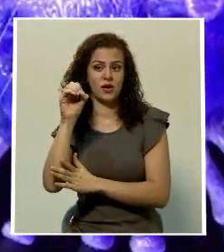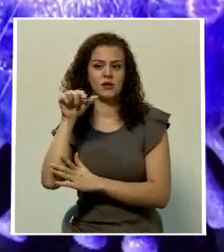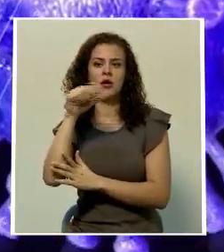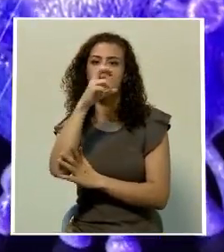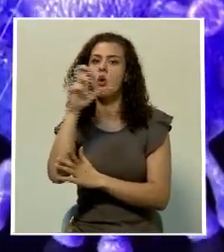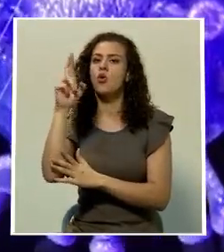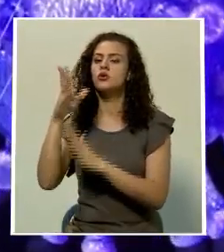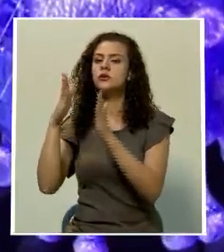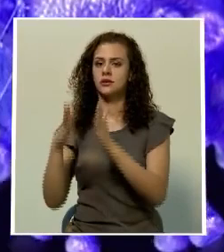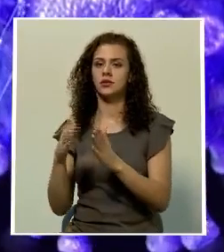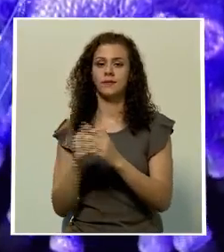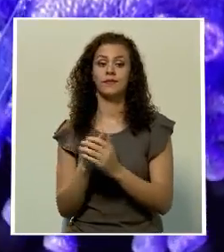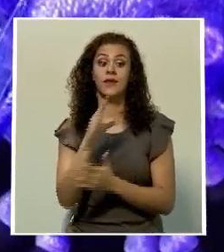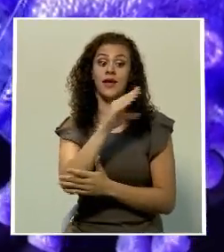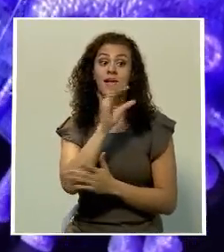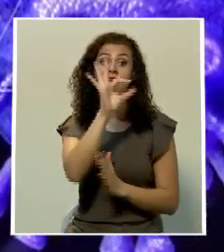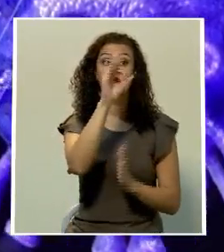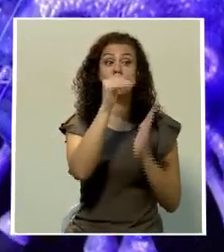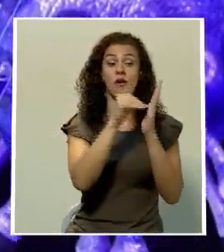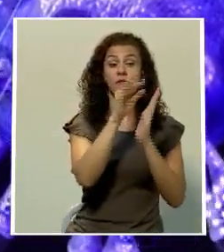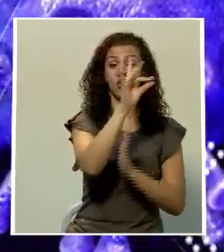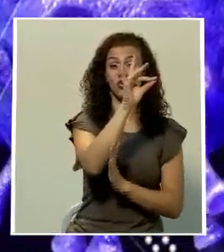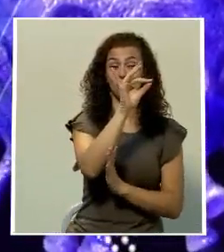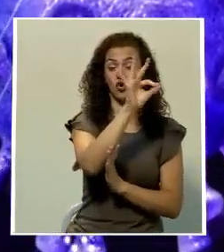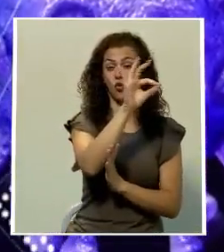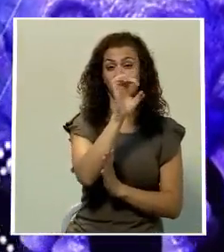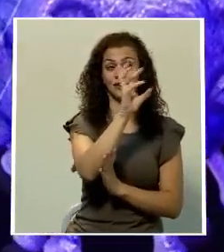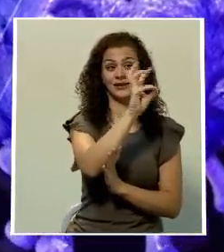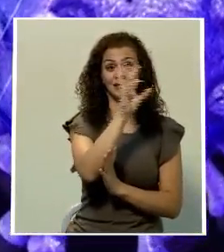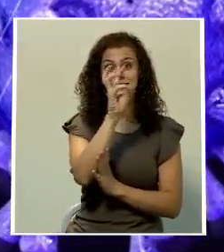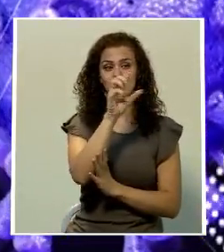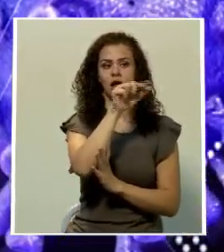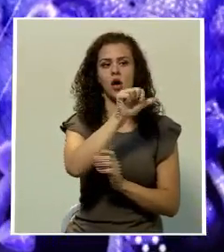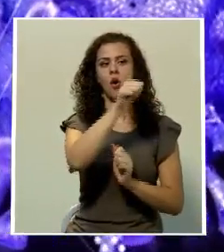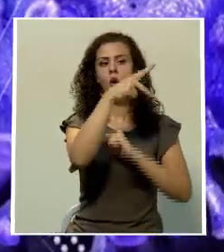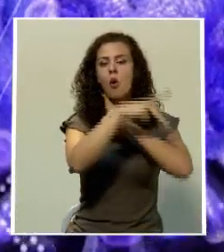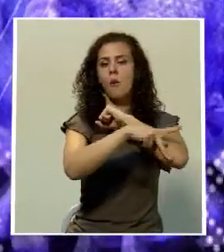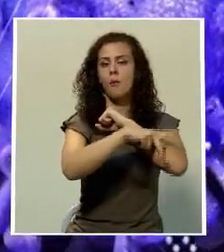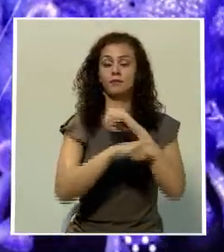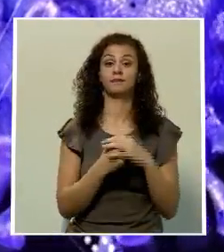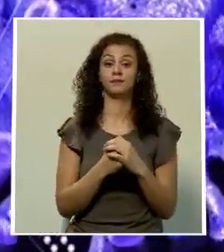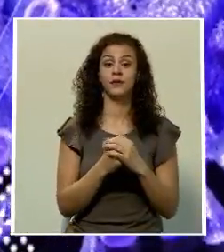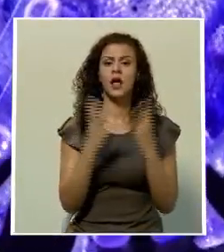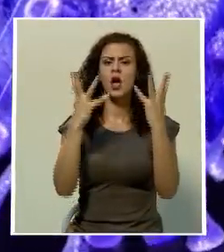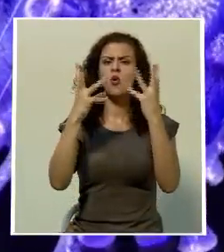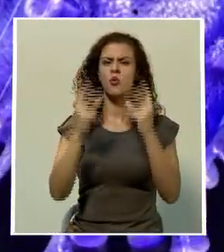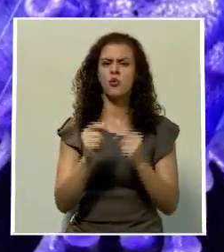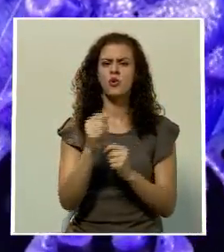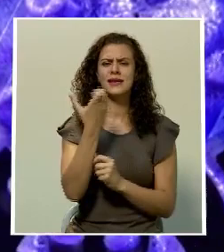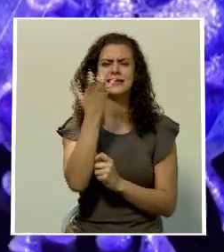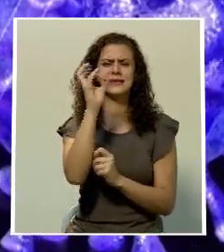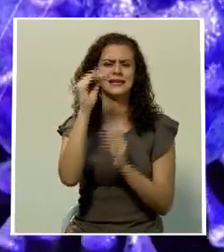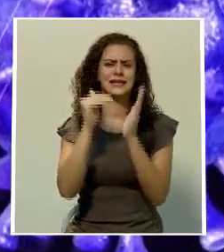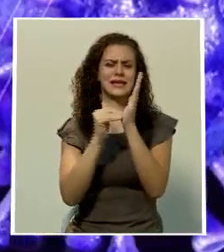34.492 son costarricenses y 9.966 son extranjeros. Se contabilizan